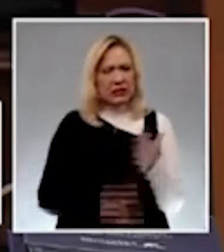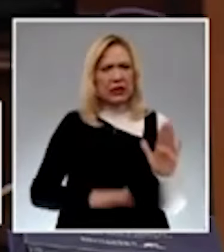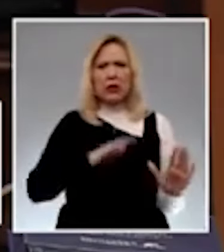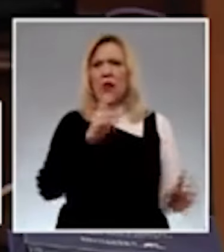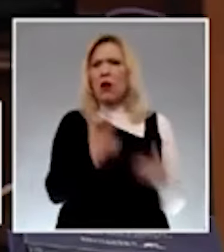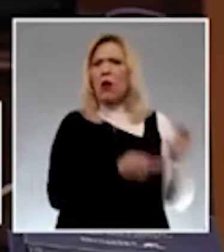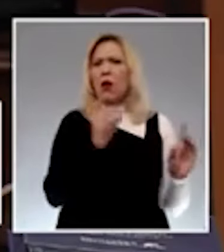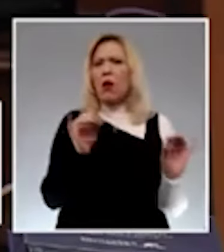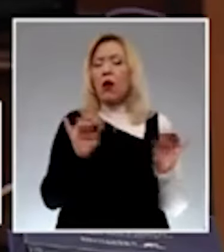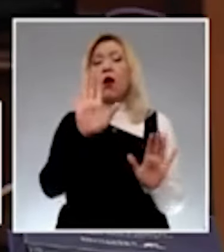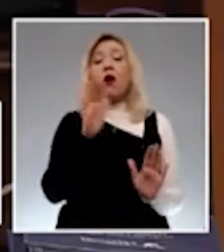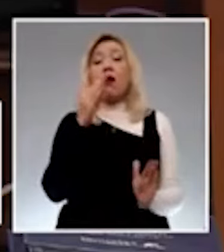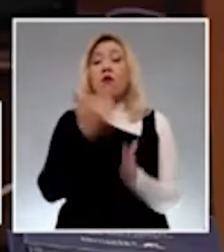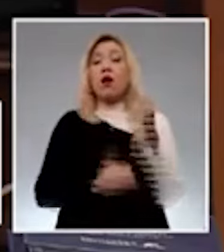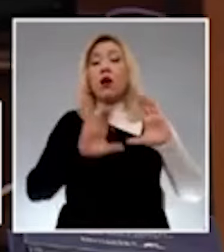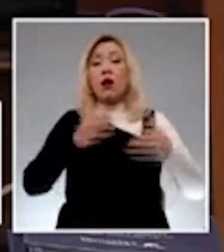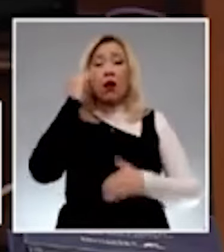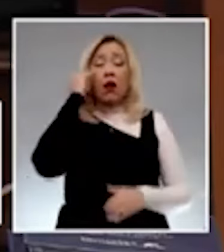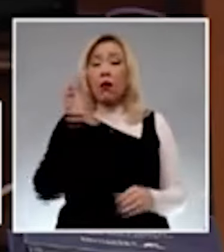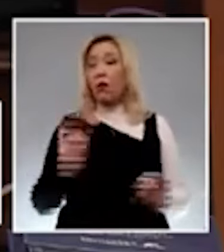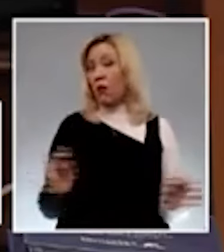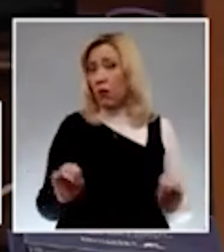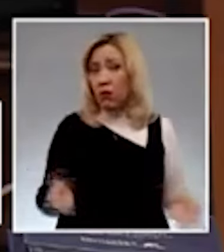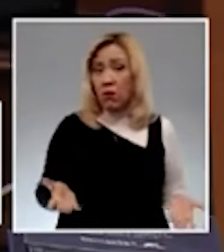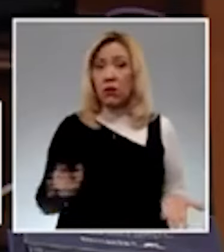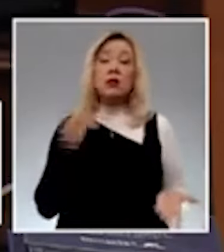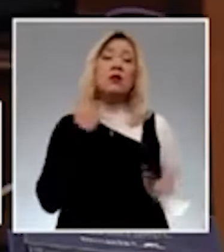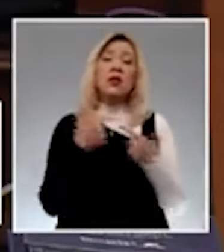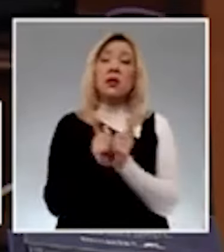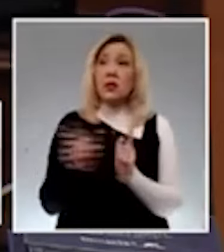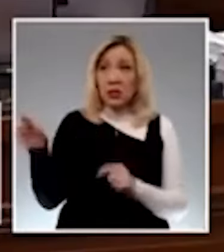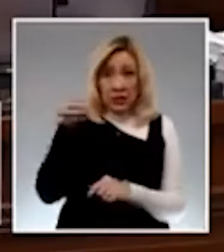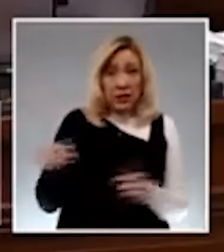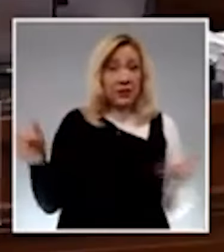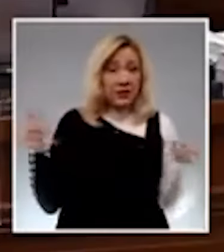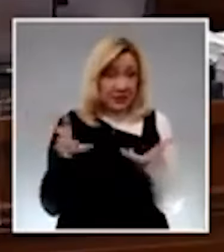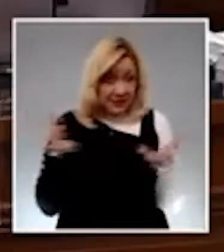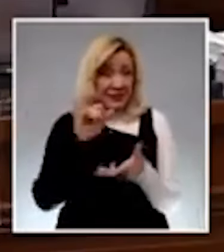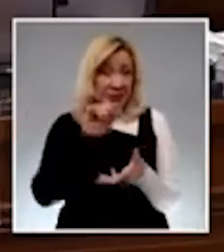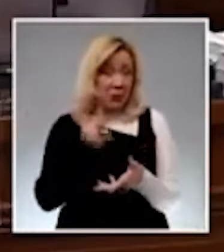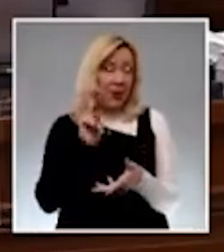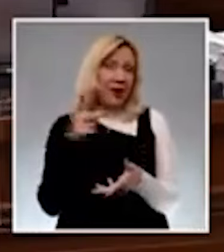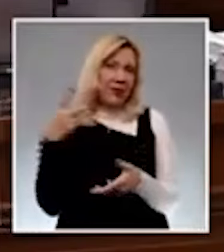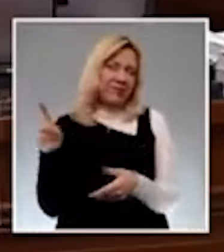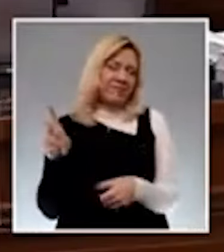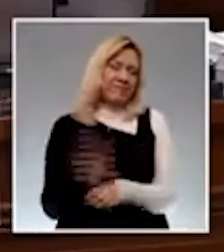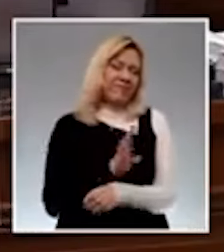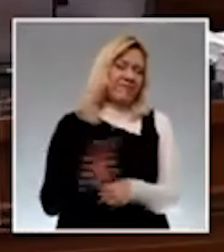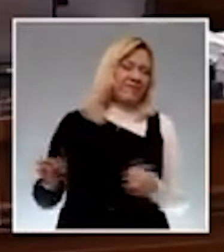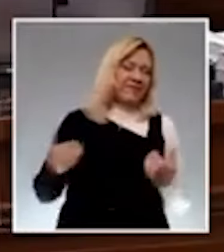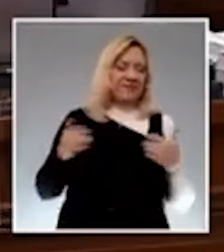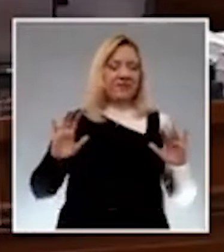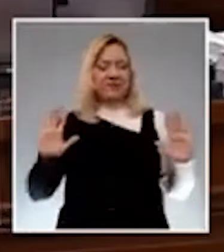legitimadas las comunidades indígenas? Los partidos políticos lo van a hacer, pero lo van a hacer a conveniencia. No podría decir que hubo consulta si no analizó